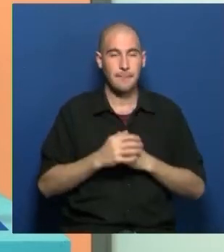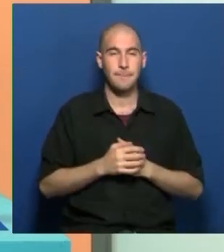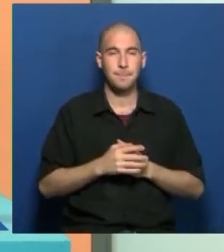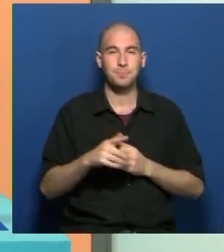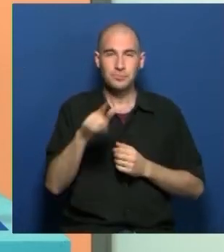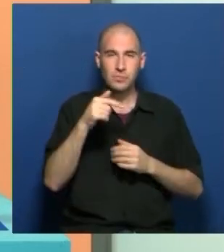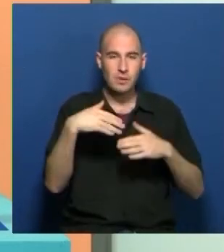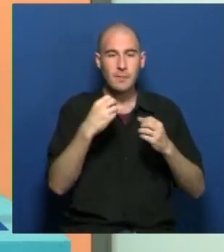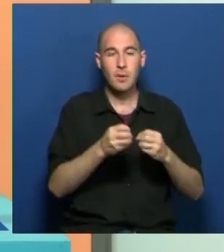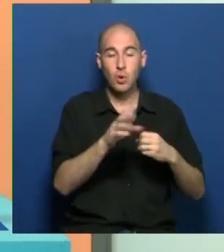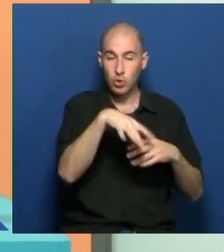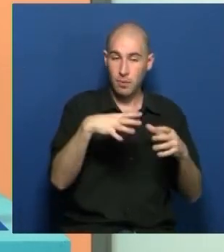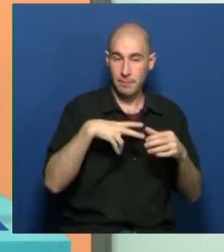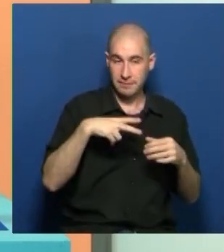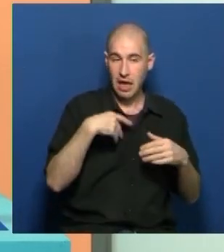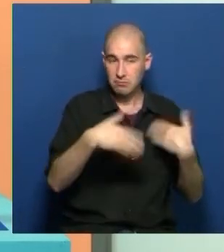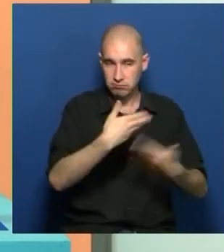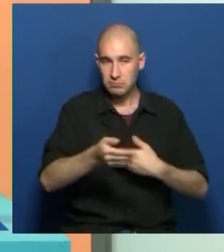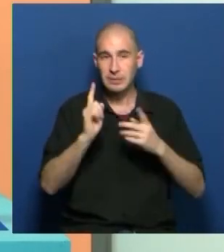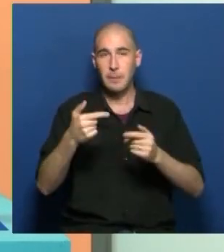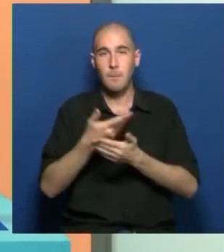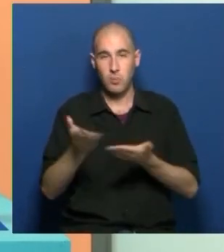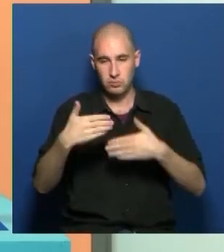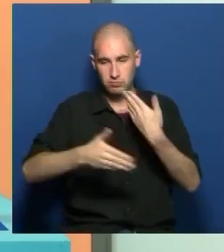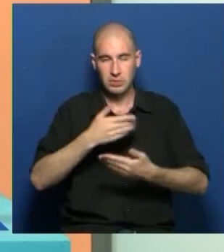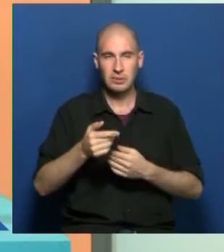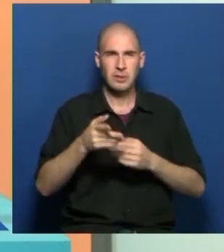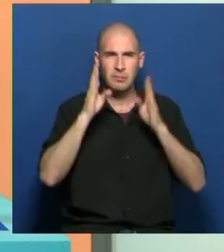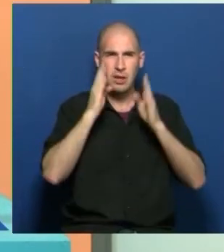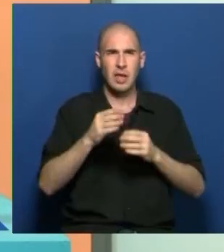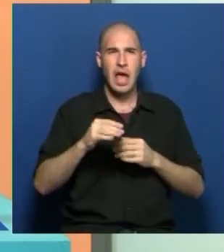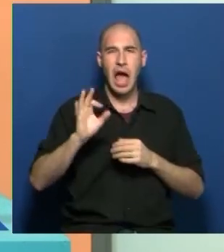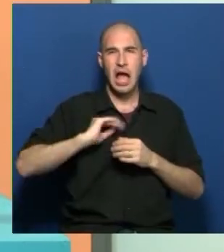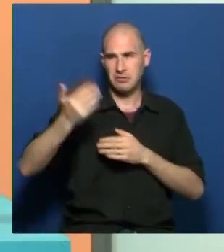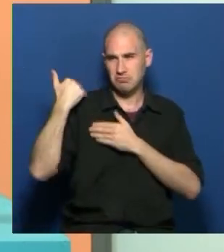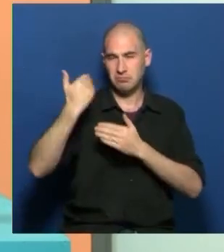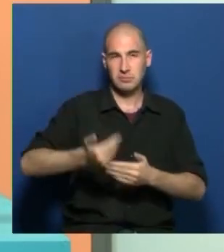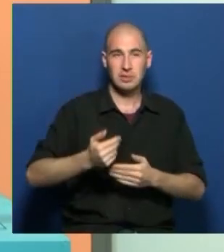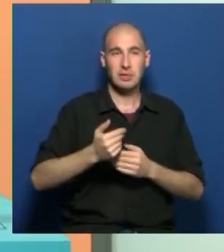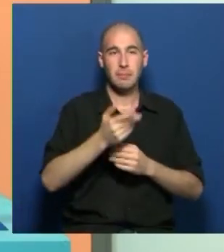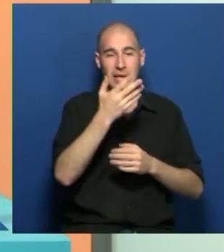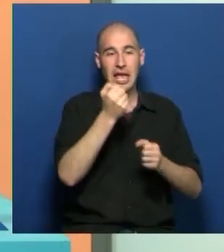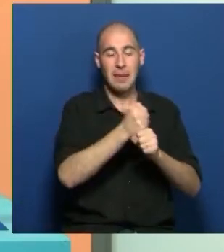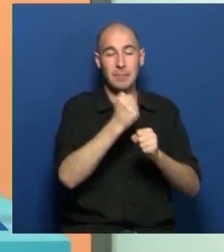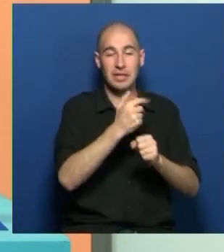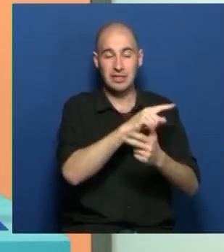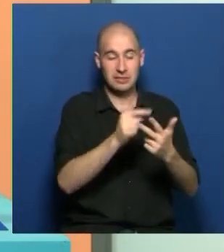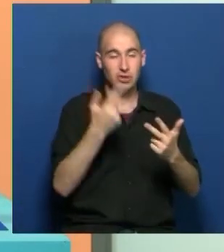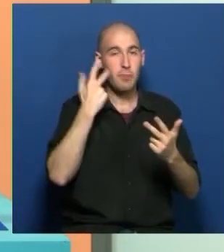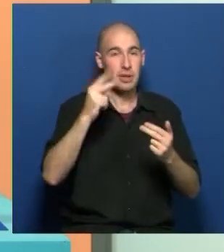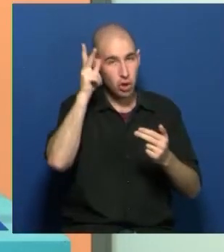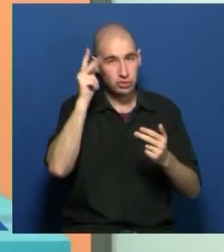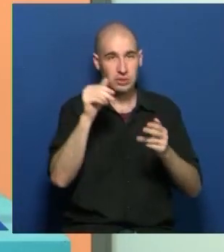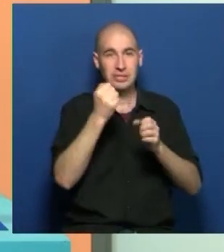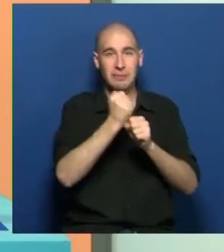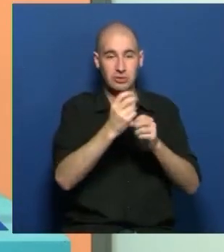que pueda florecer tanto el sector privado como el sector público. No podemos pensar que en los últimos años, de cada 3 empleos, desde el 2008 en adelante, de cada 3